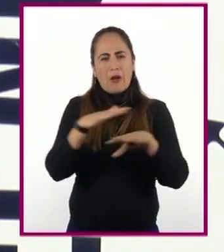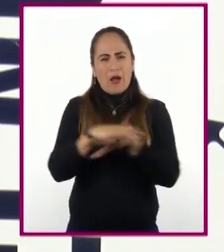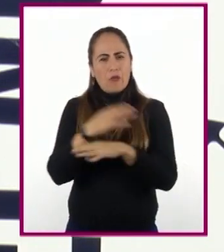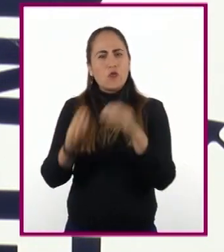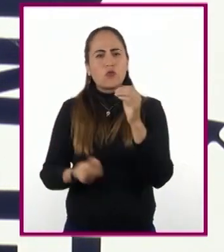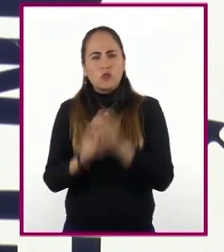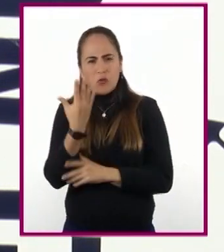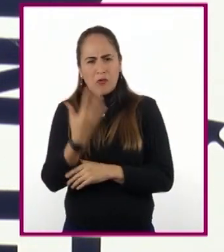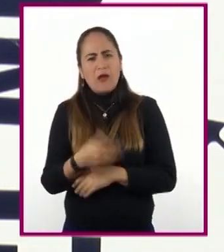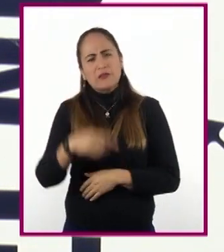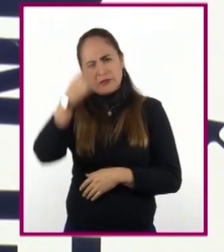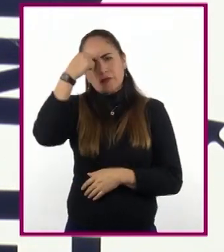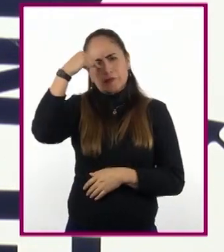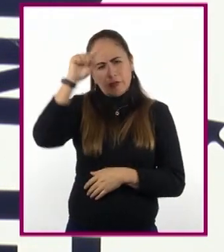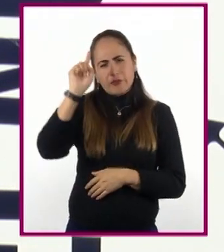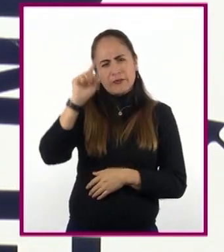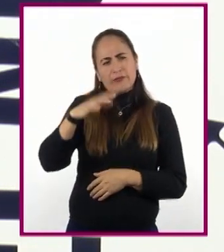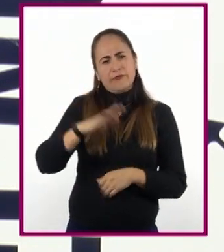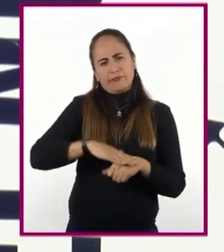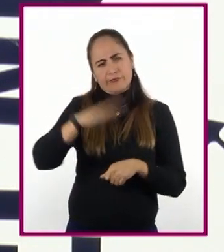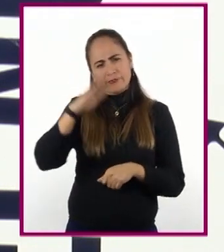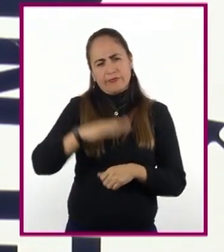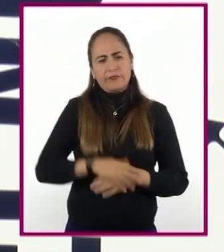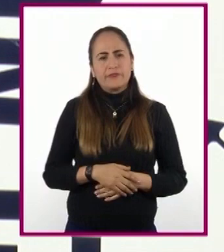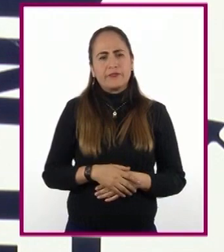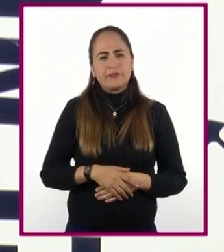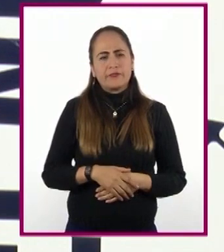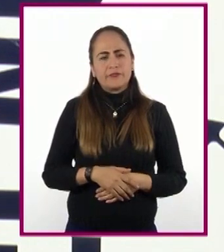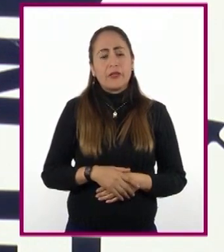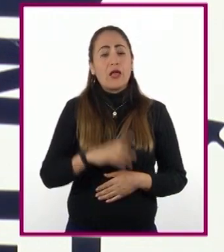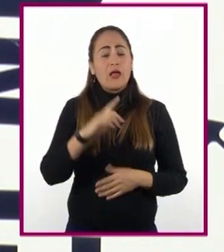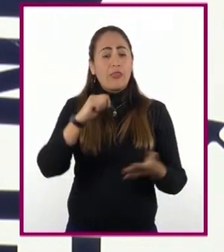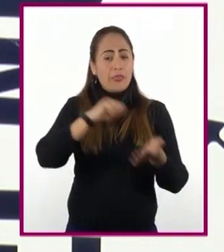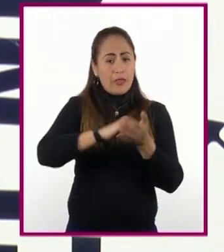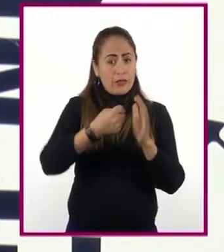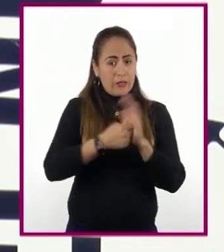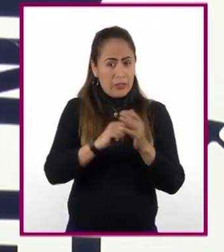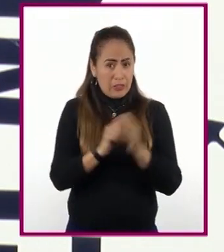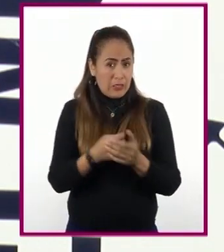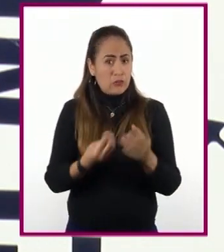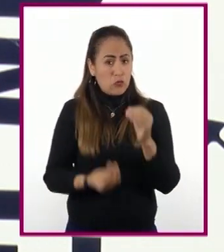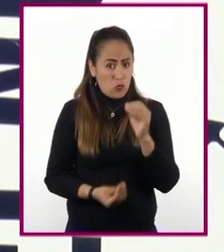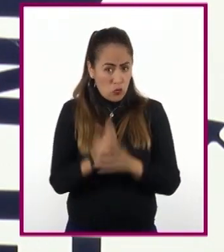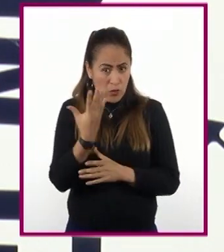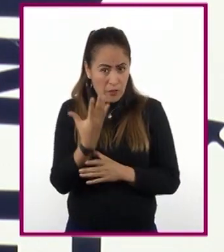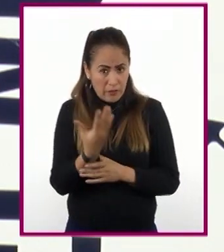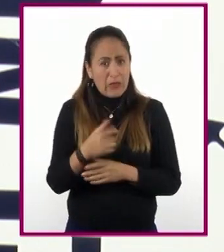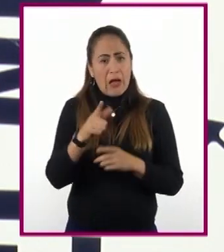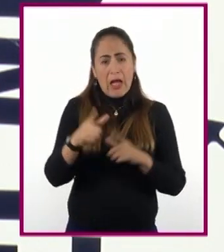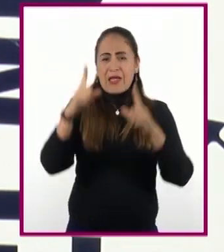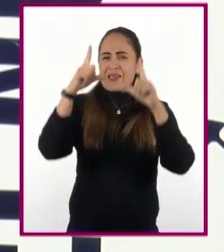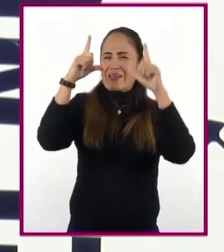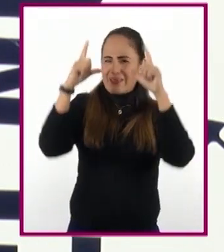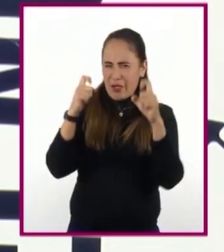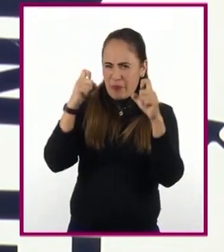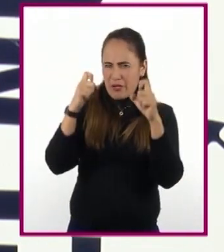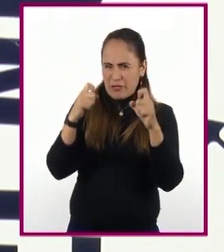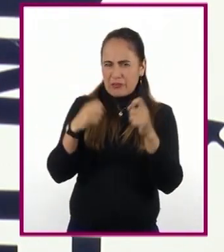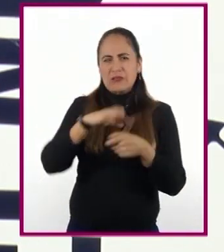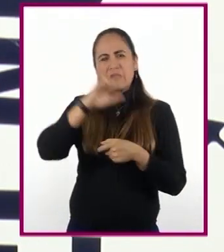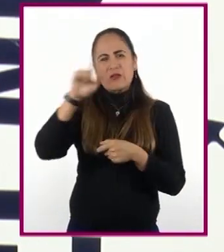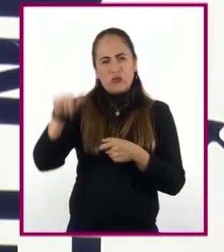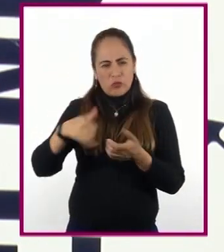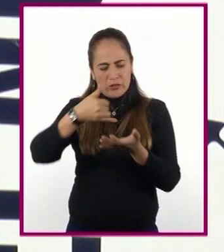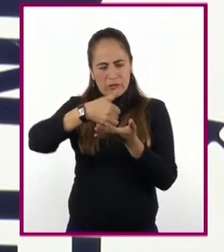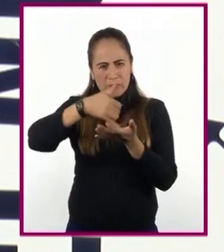más sencillas para funcionar. Las innovaciones técnicas permitieron tener cámaras fotográficas que imprimían las